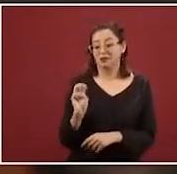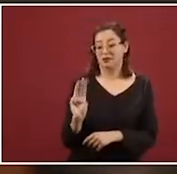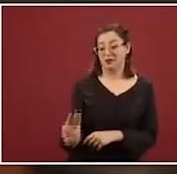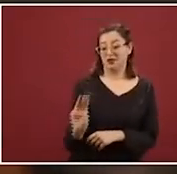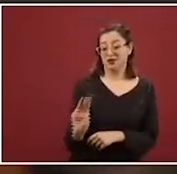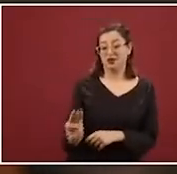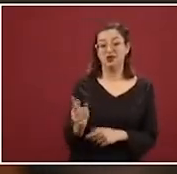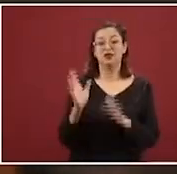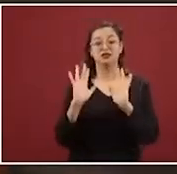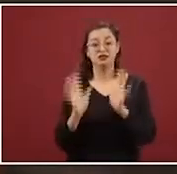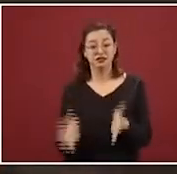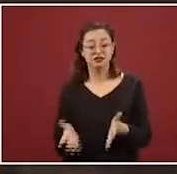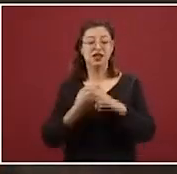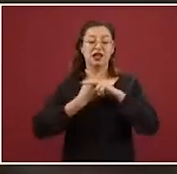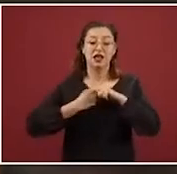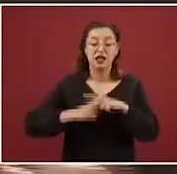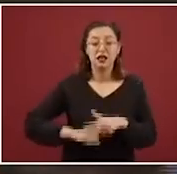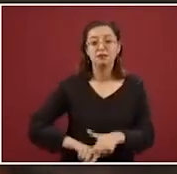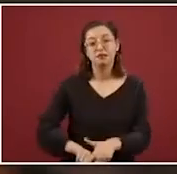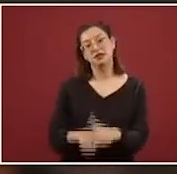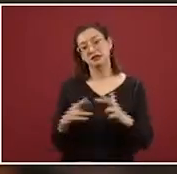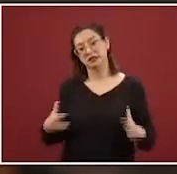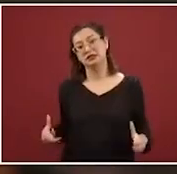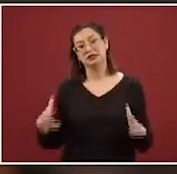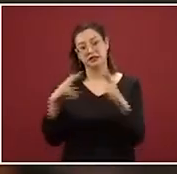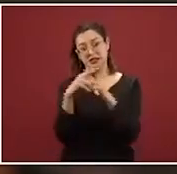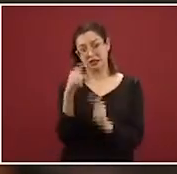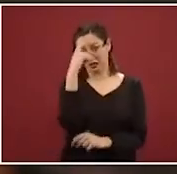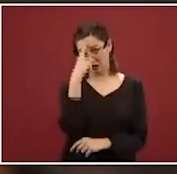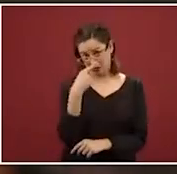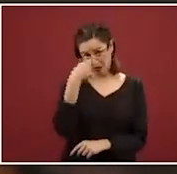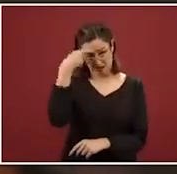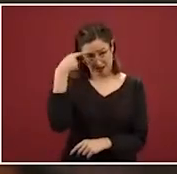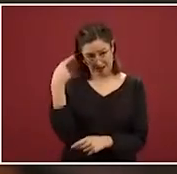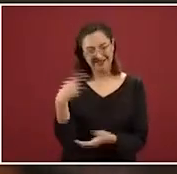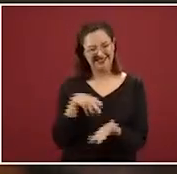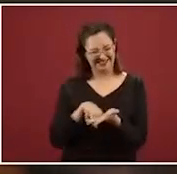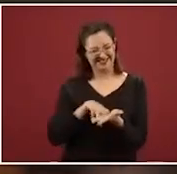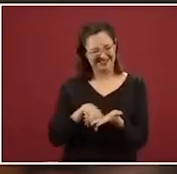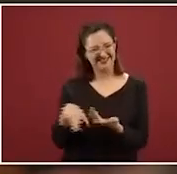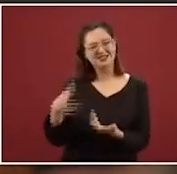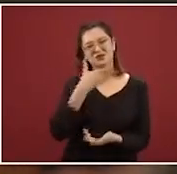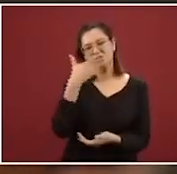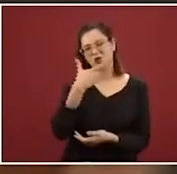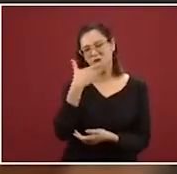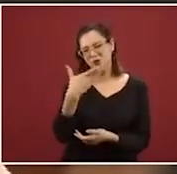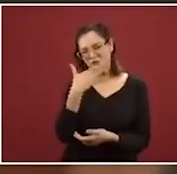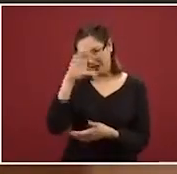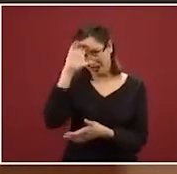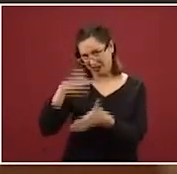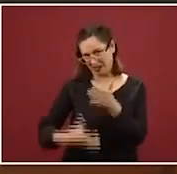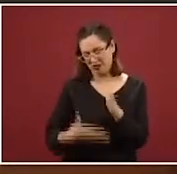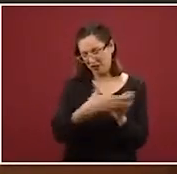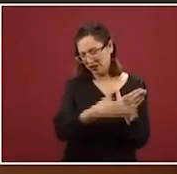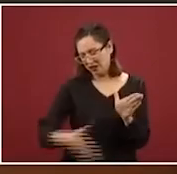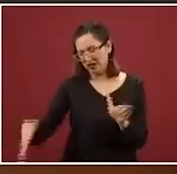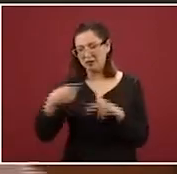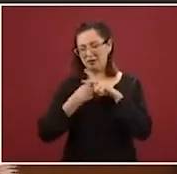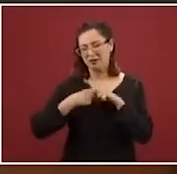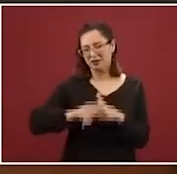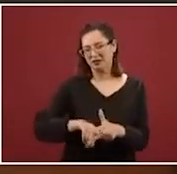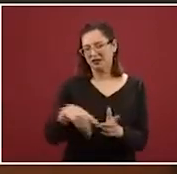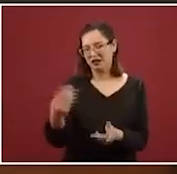ceniza, inicia la cuaresma. ¿Hay alguna acción específica que esté emprendiendo la